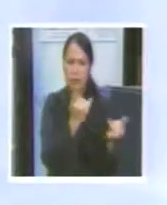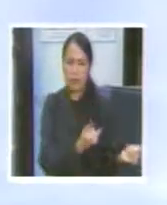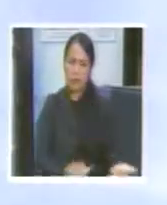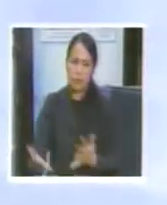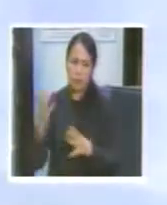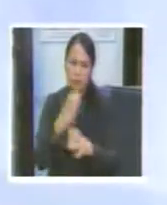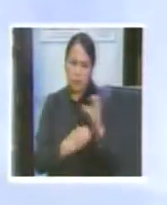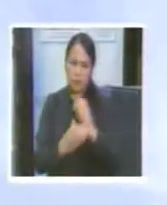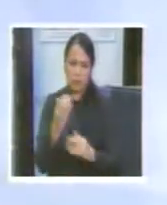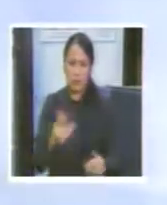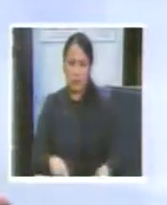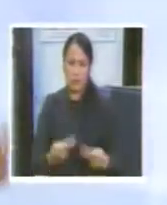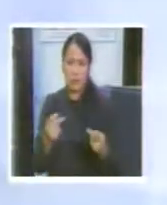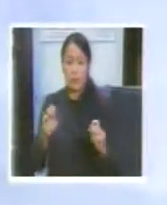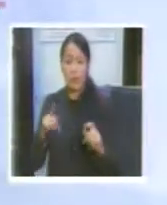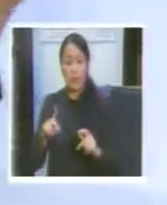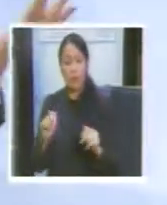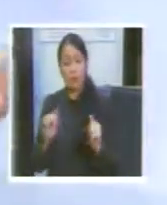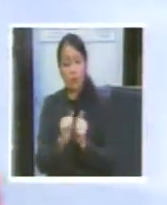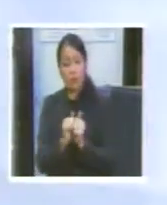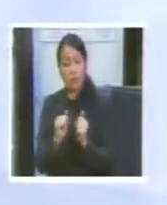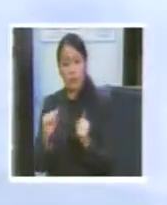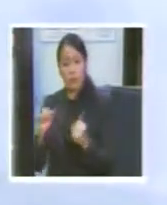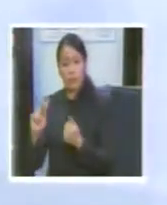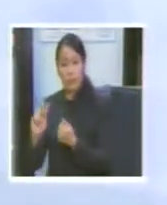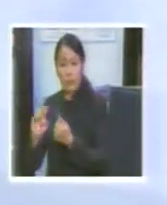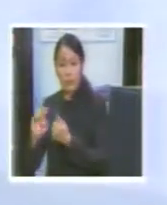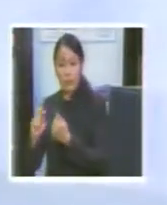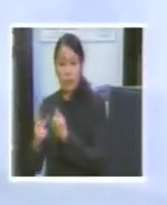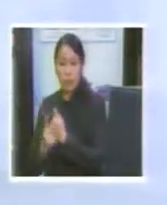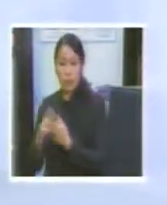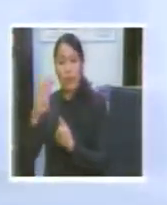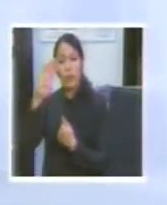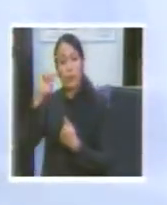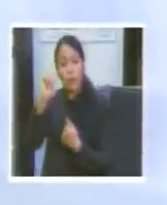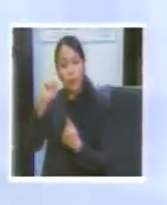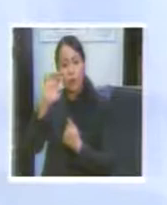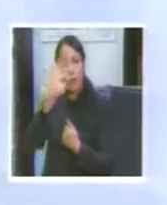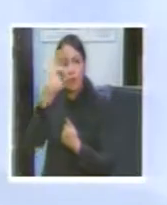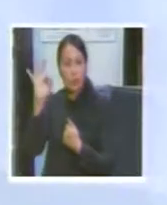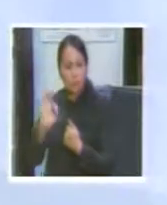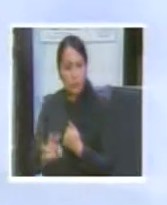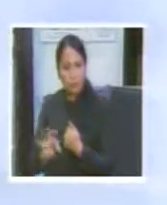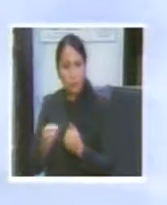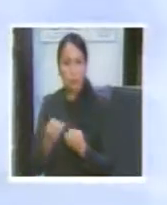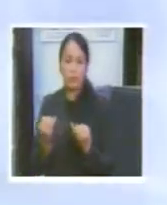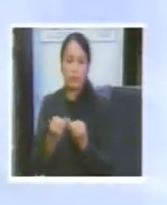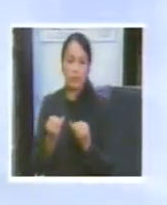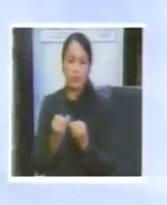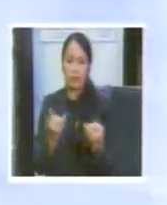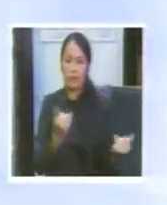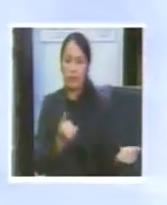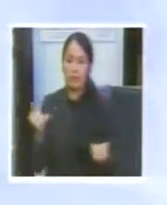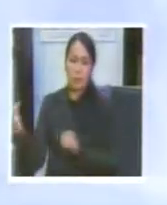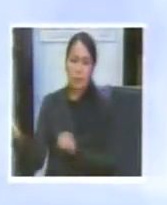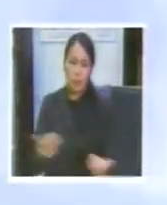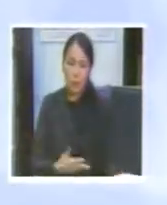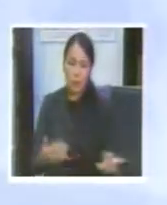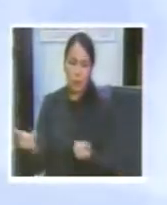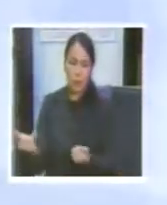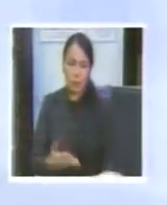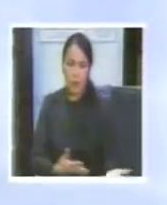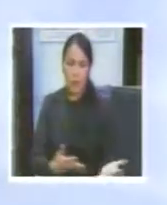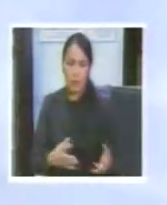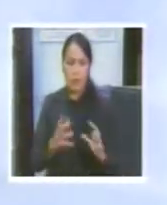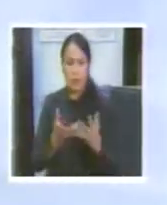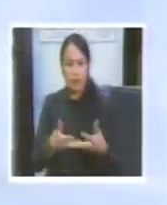importaciones, con Europa las importaciones mexicanas de Europa han crecido un 9%, y en la parte de exportaciones, nuestras exportaciones al